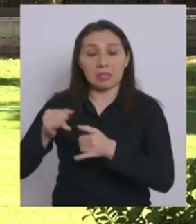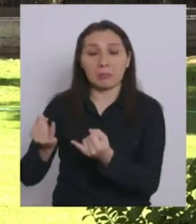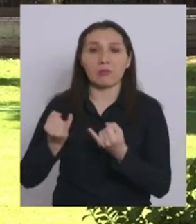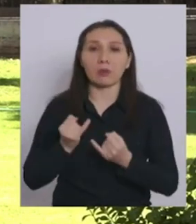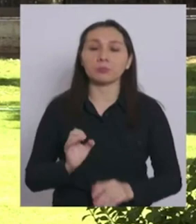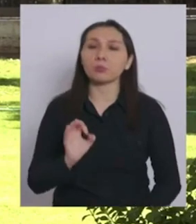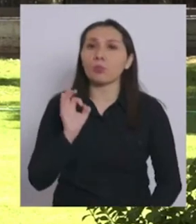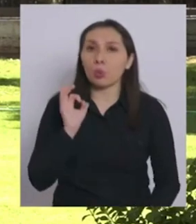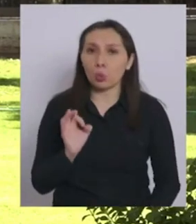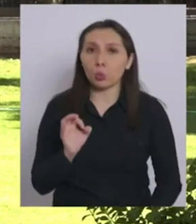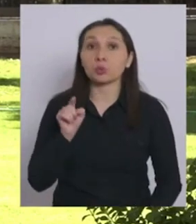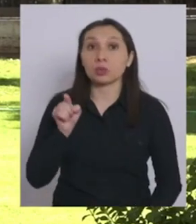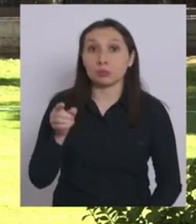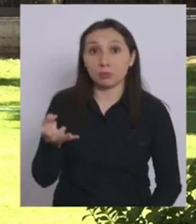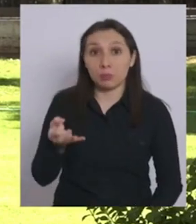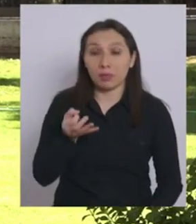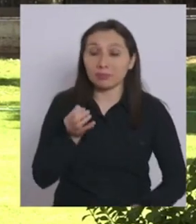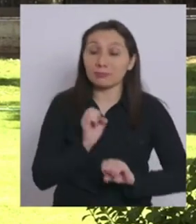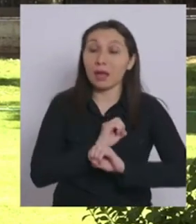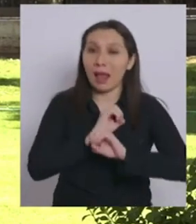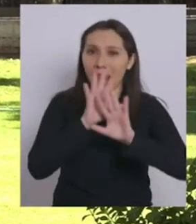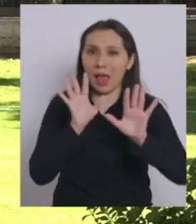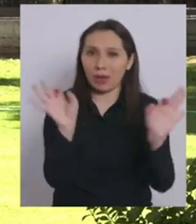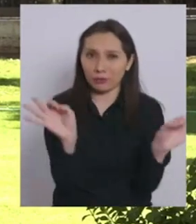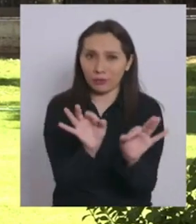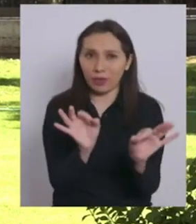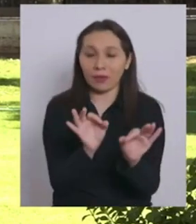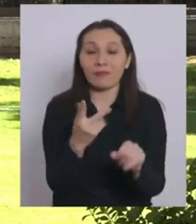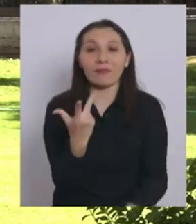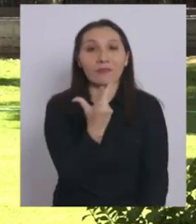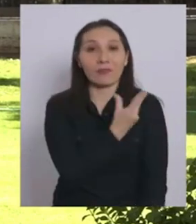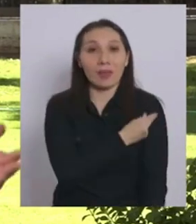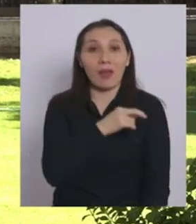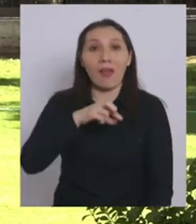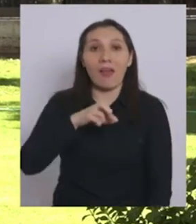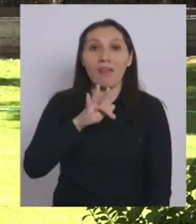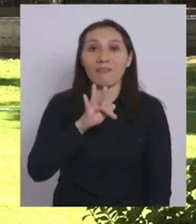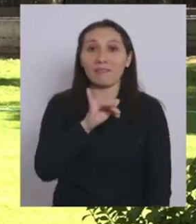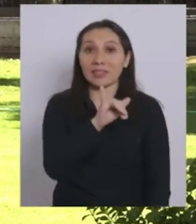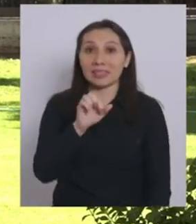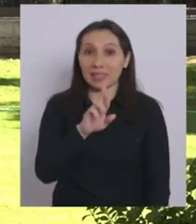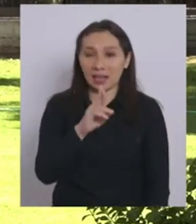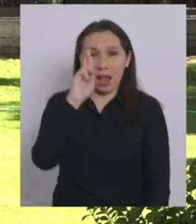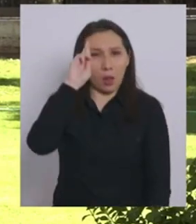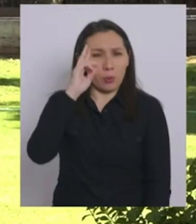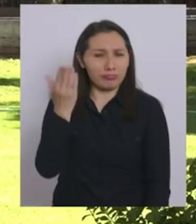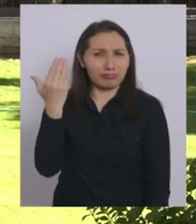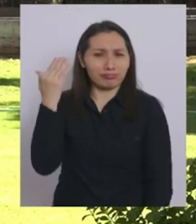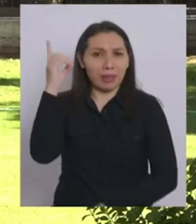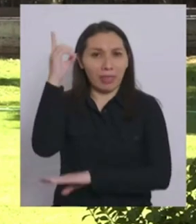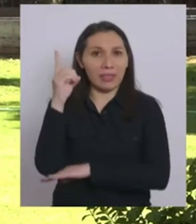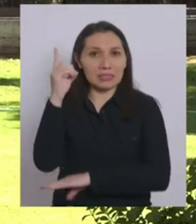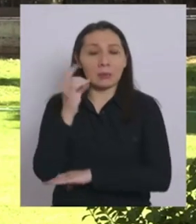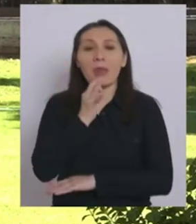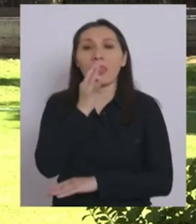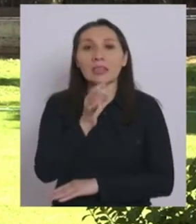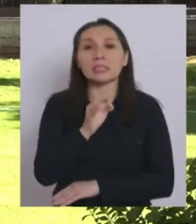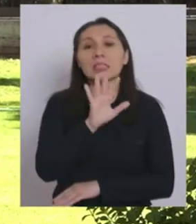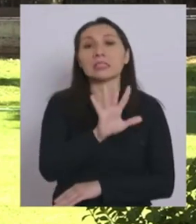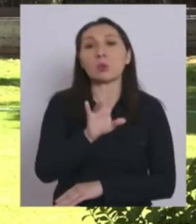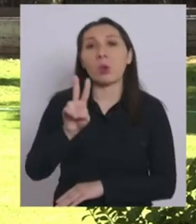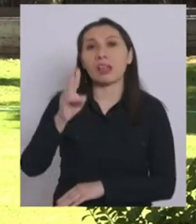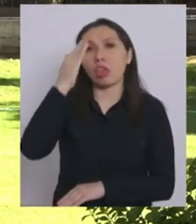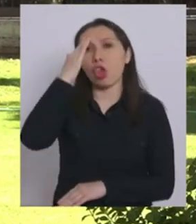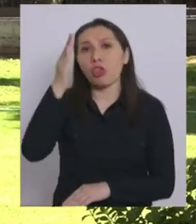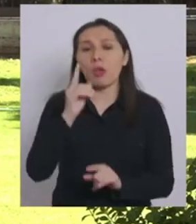justamente y es muy importante aclararlo la vacuna de facer en su momento recuerden en diciembre se habla de 52 días